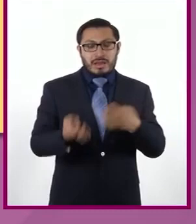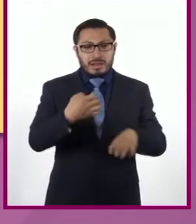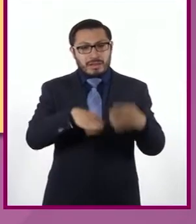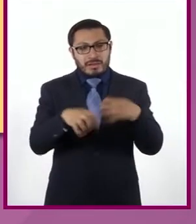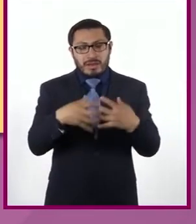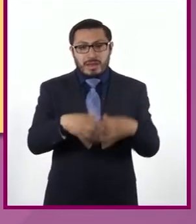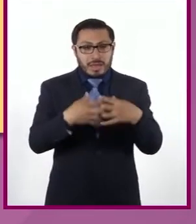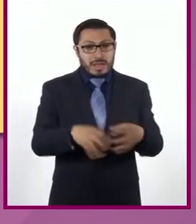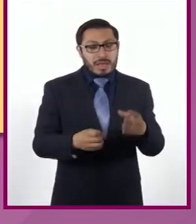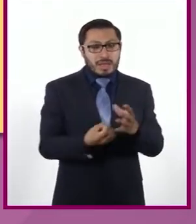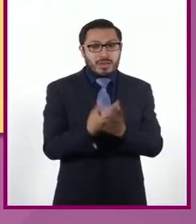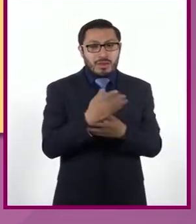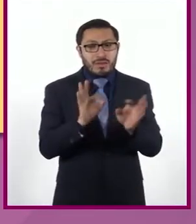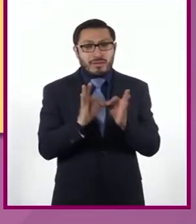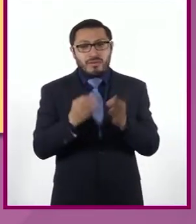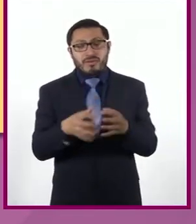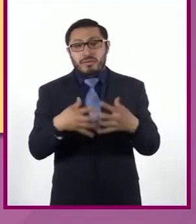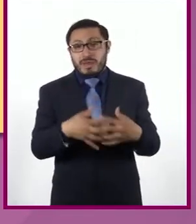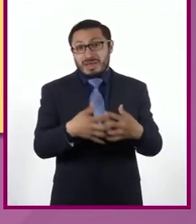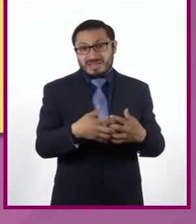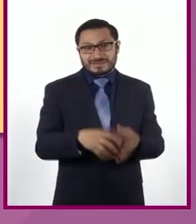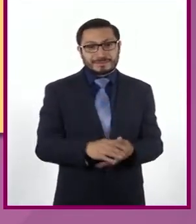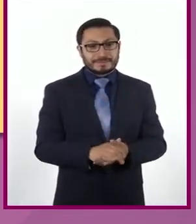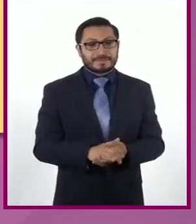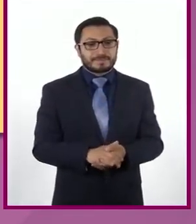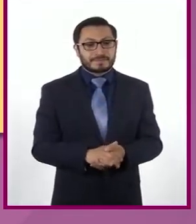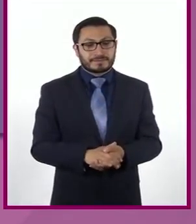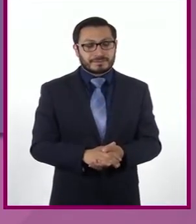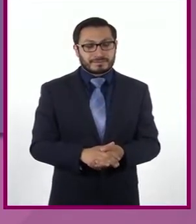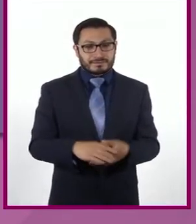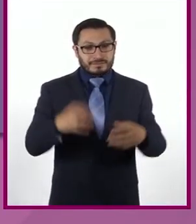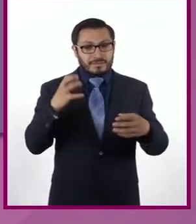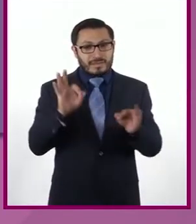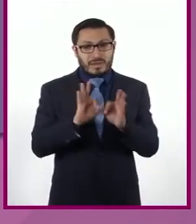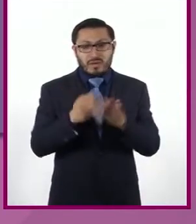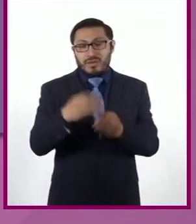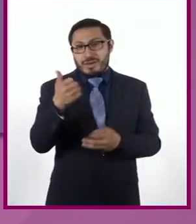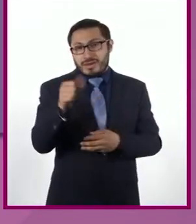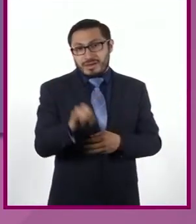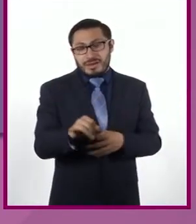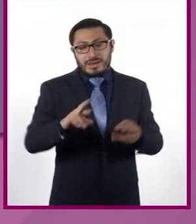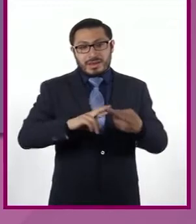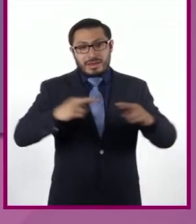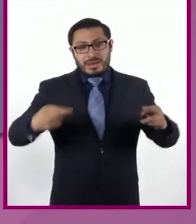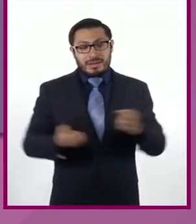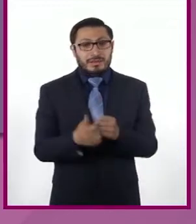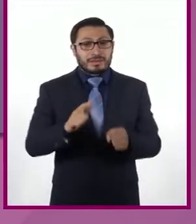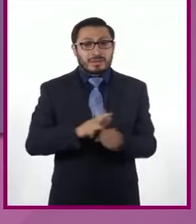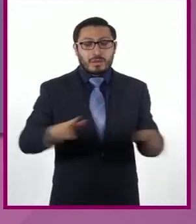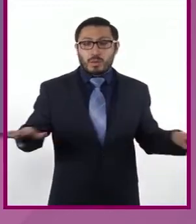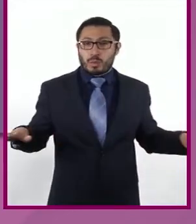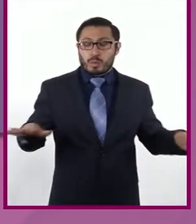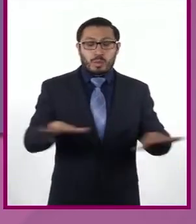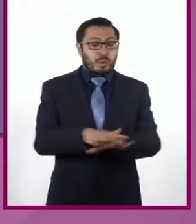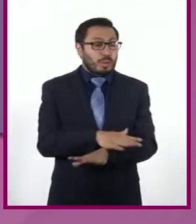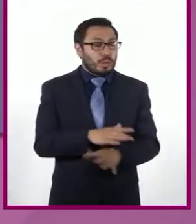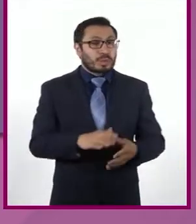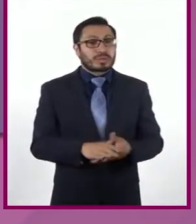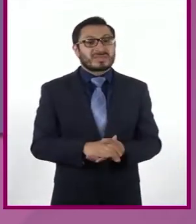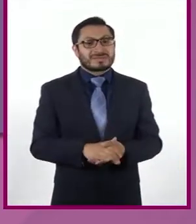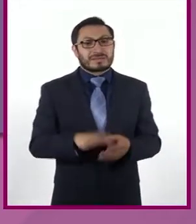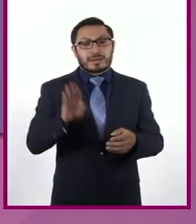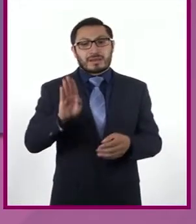al proceso de industrialización. Fue así como las relaciones sociales se transformaron por completo.